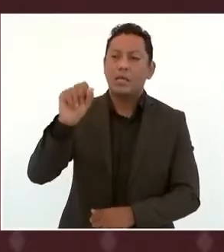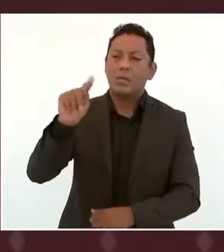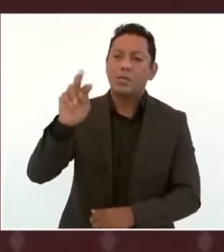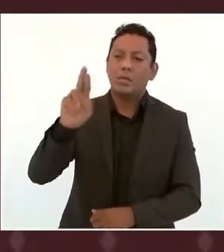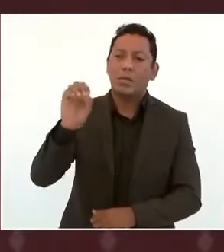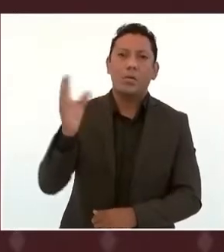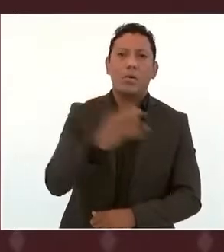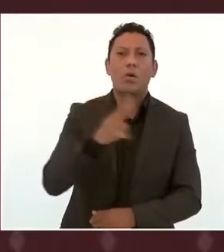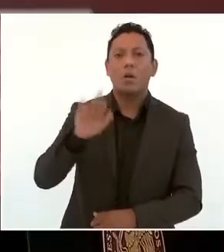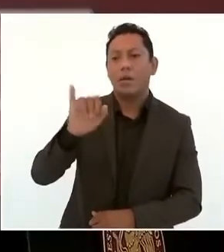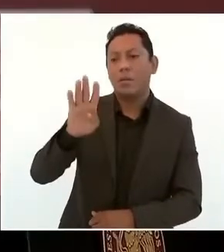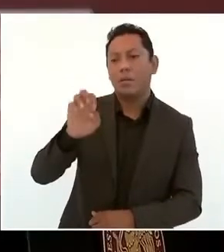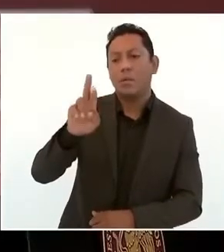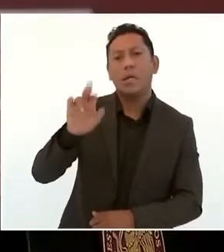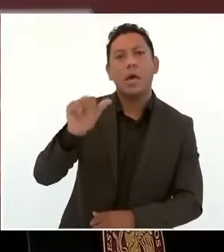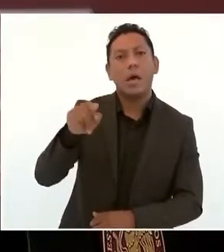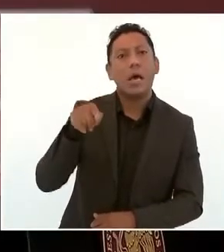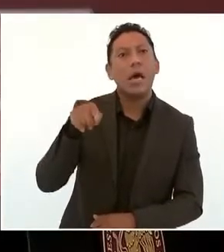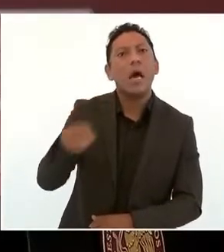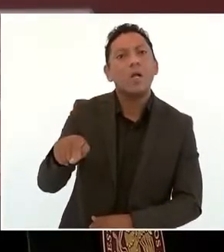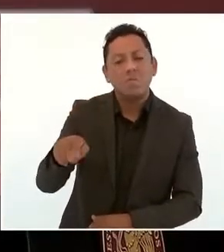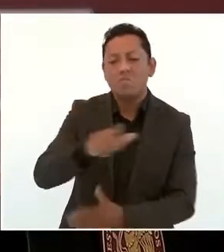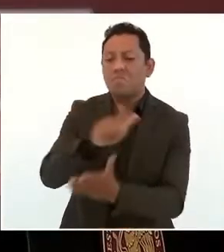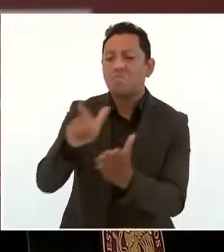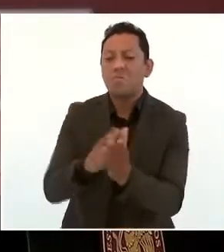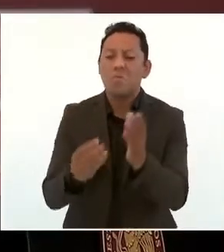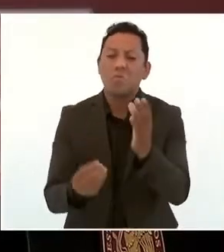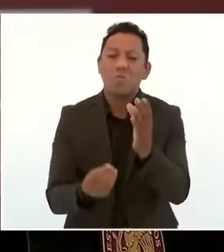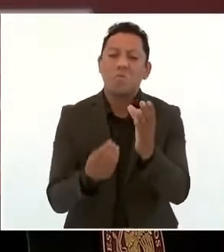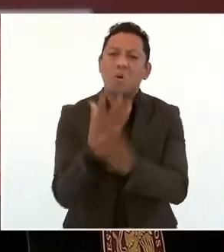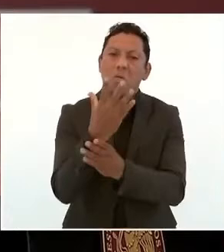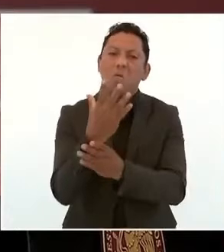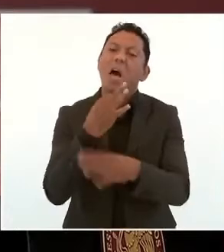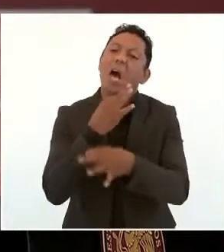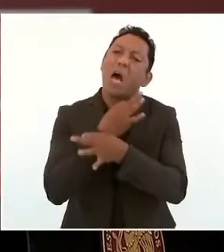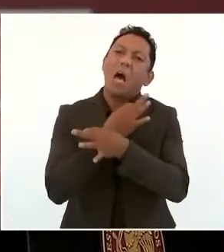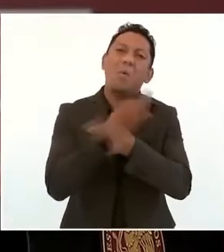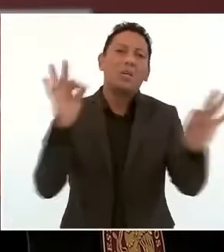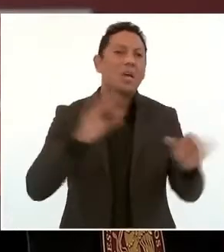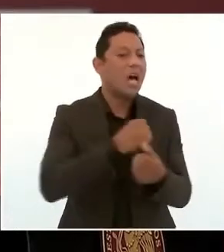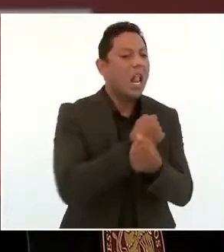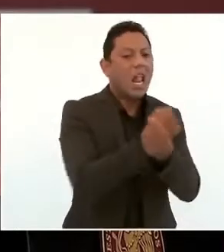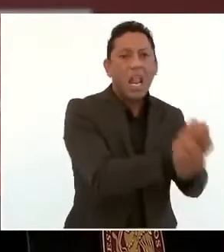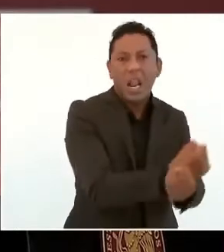promulgó la ley que abolió la esclavitud en Chiapas.